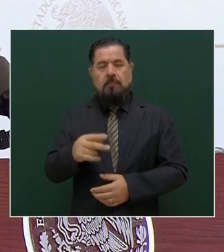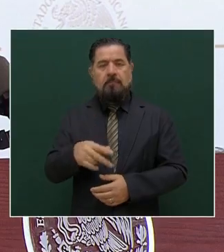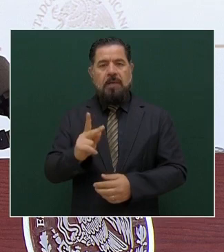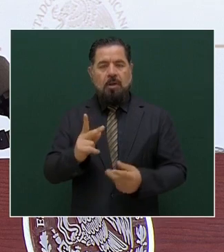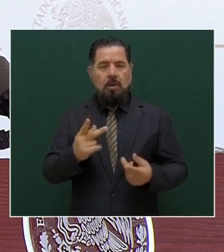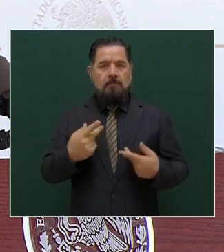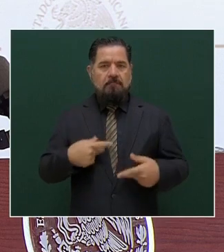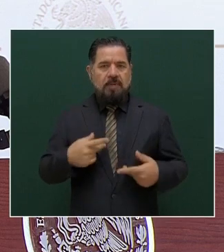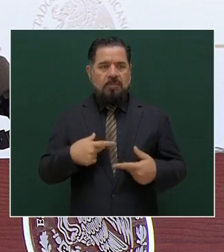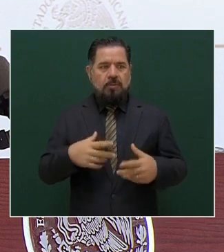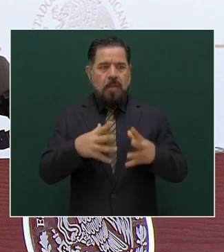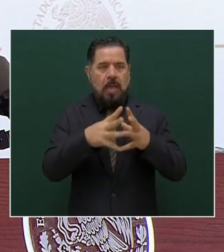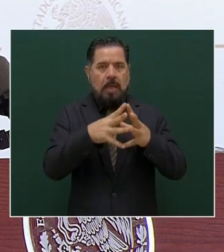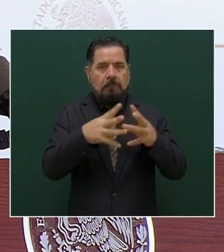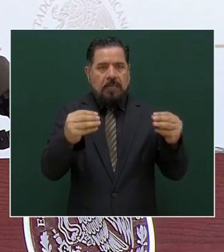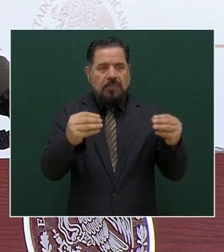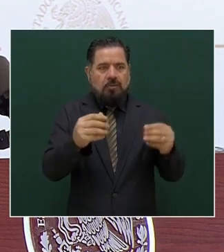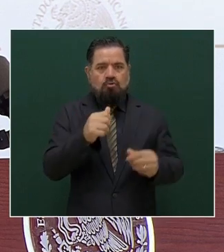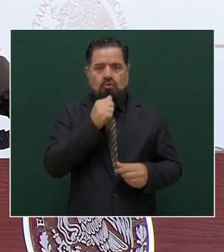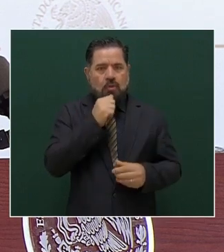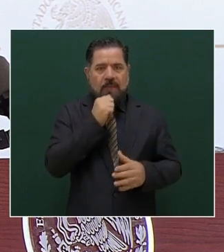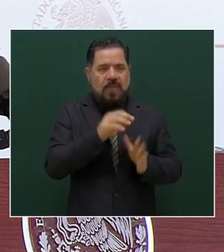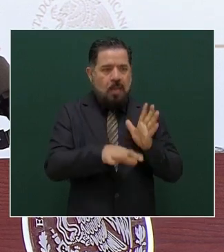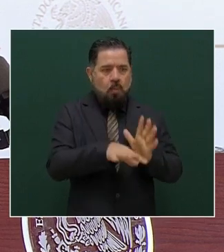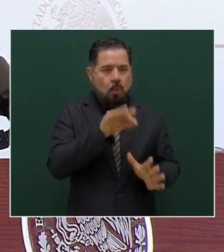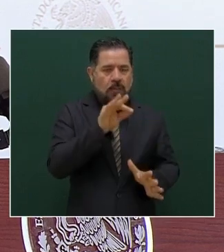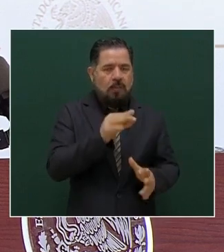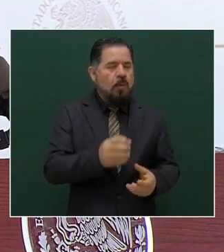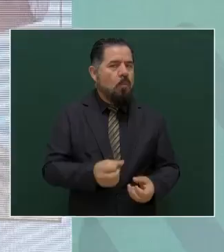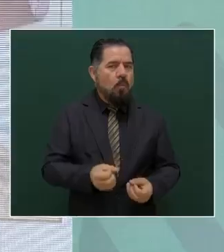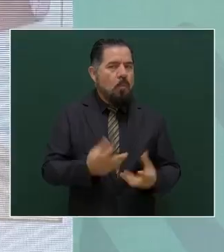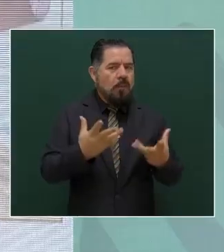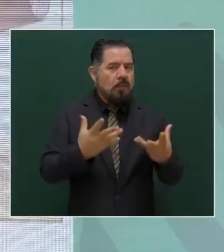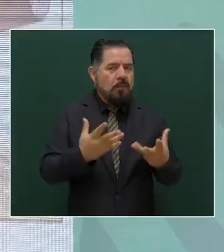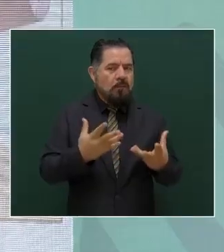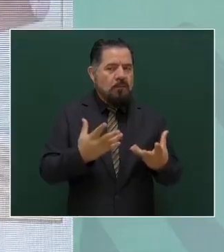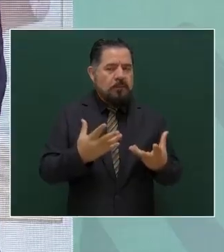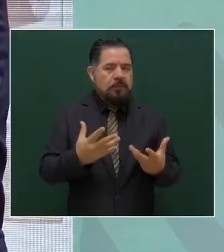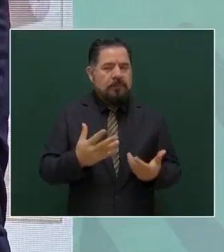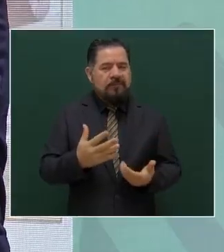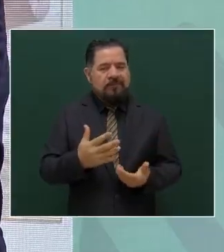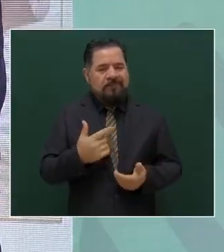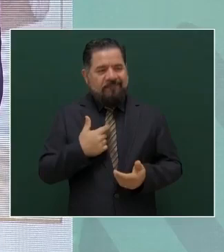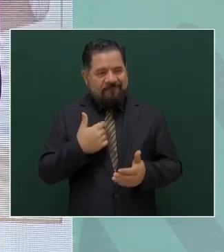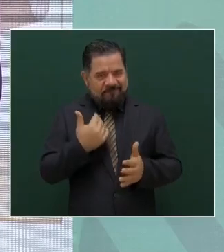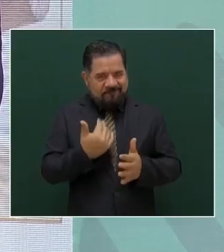o personas no localizadas, ya solo faltan por